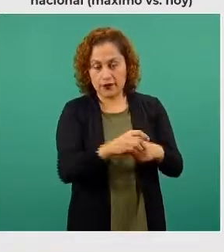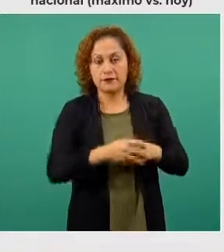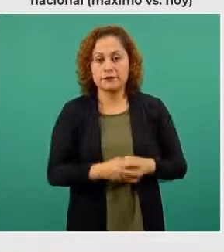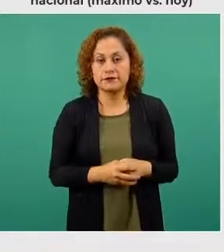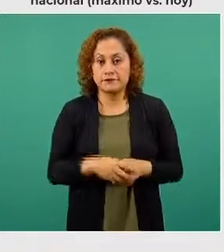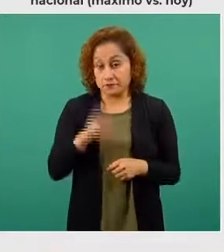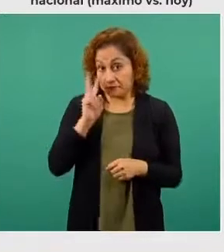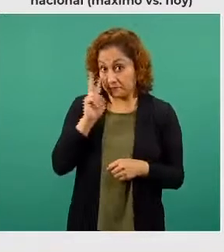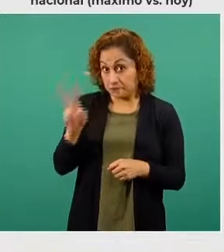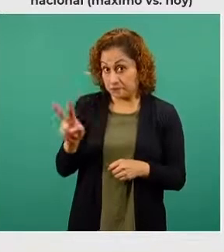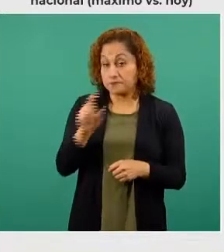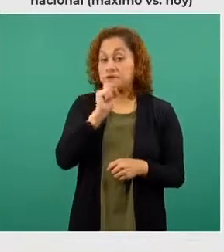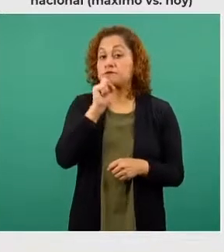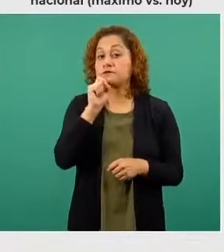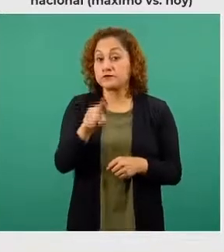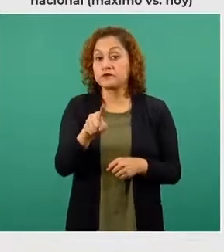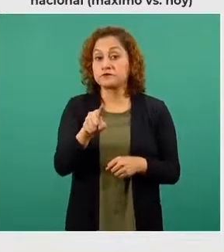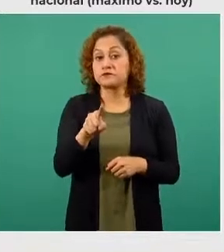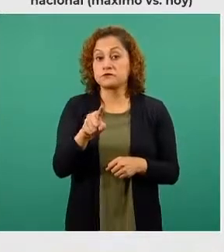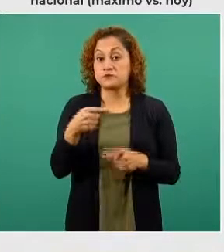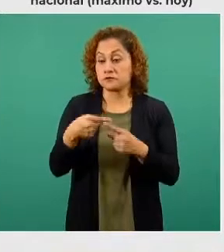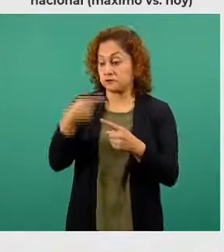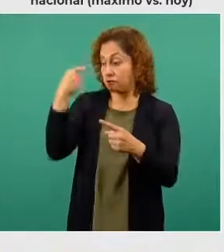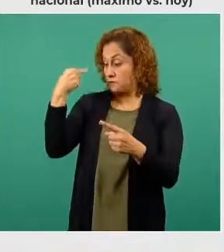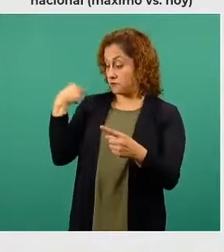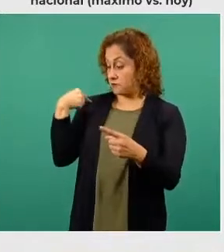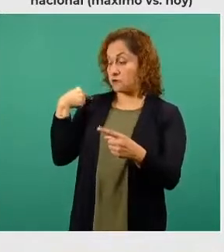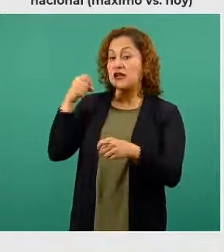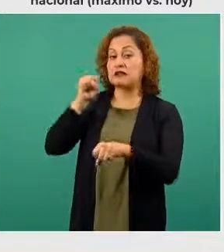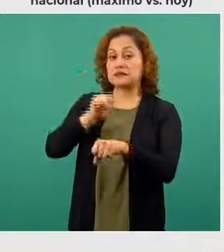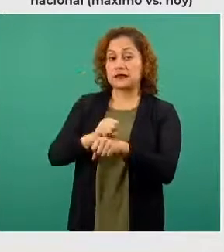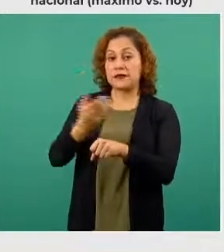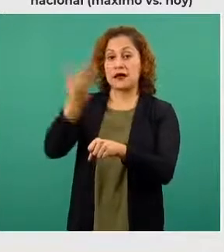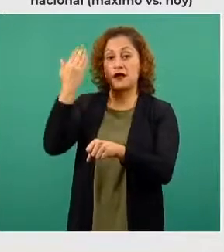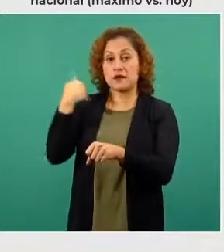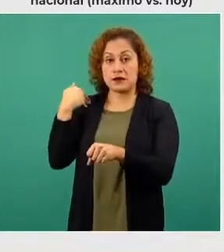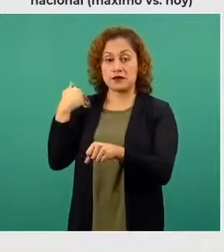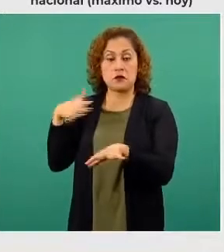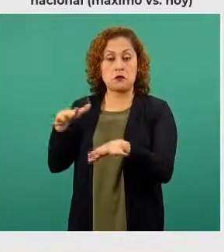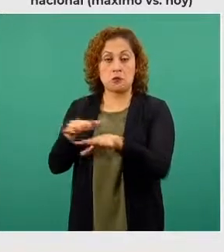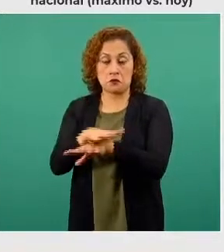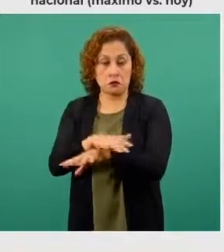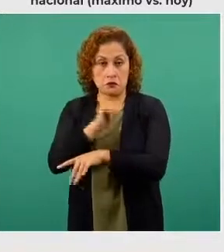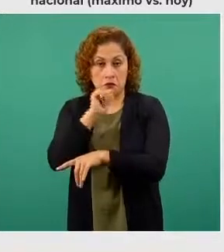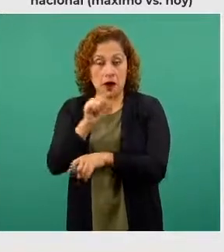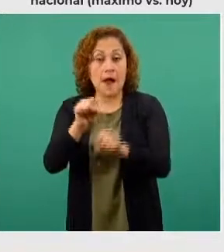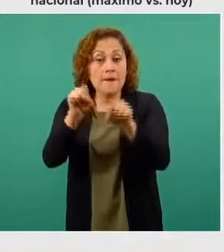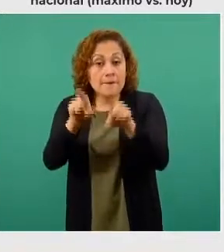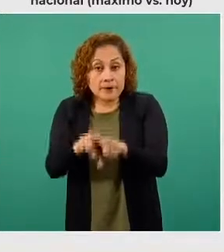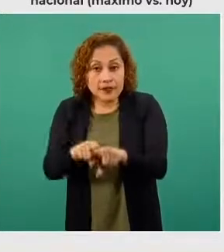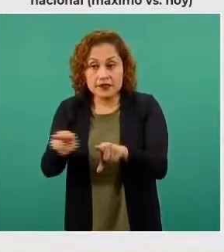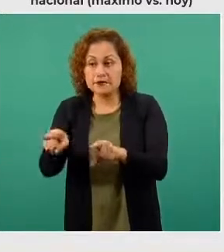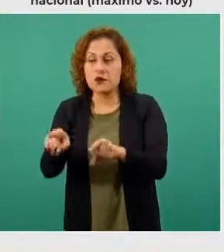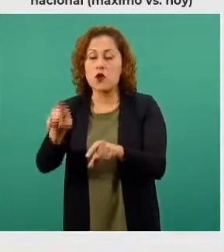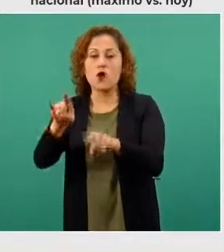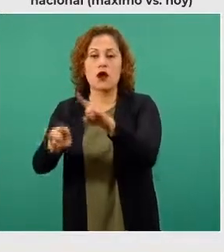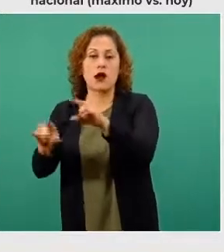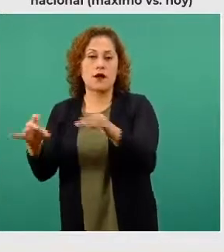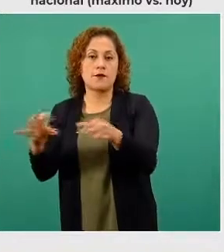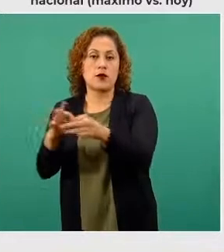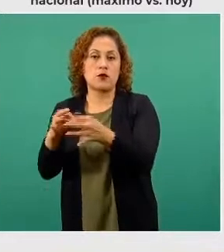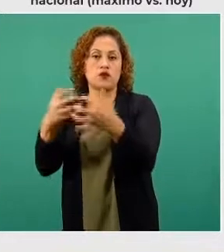no hubo cambio en este sentido con el respecto de la ocupación con camas con ventilador, se mantiene en un